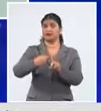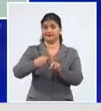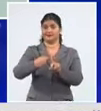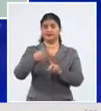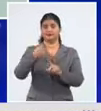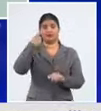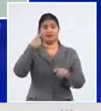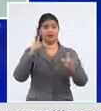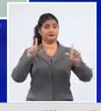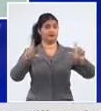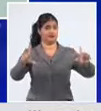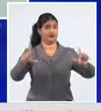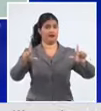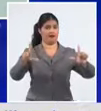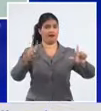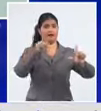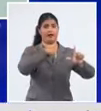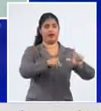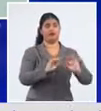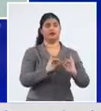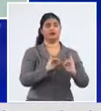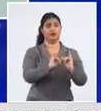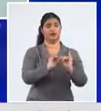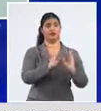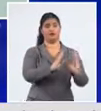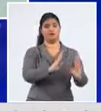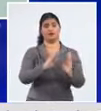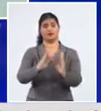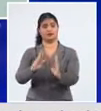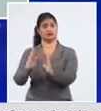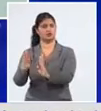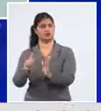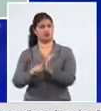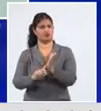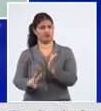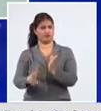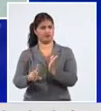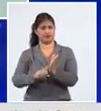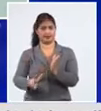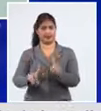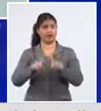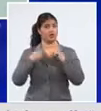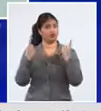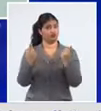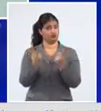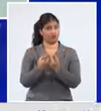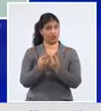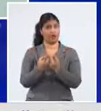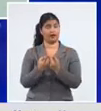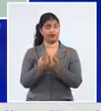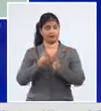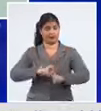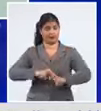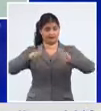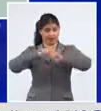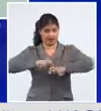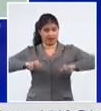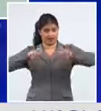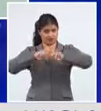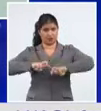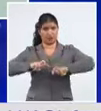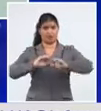siempre podemos, todas las provincias con una positividad de las muestras analizadas por encima del